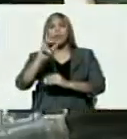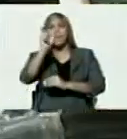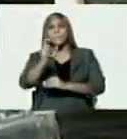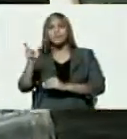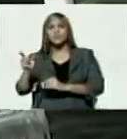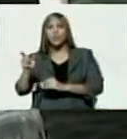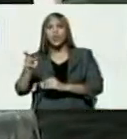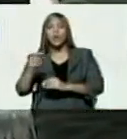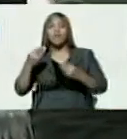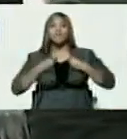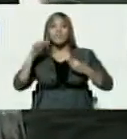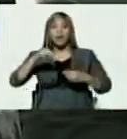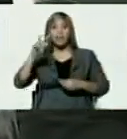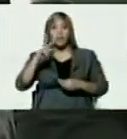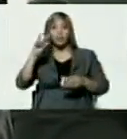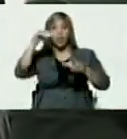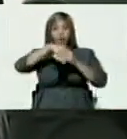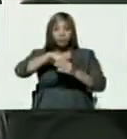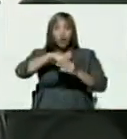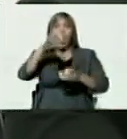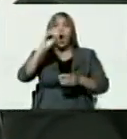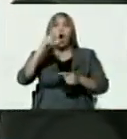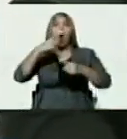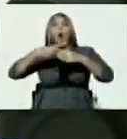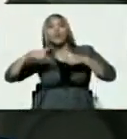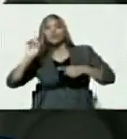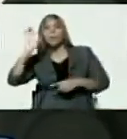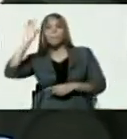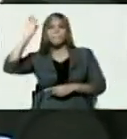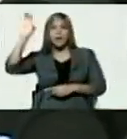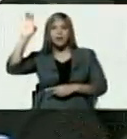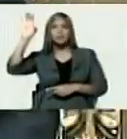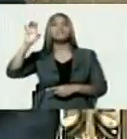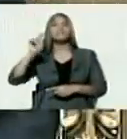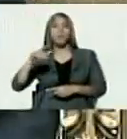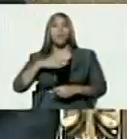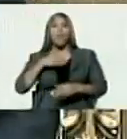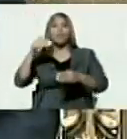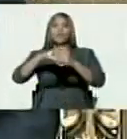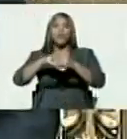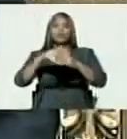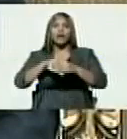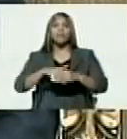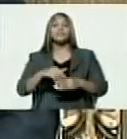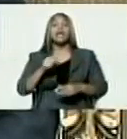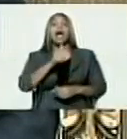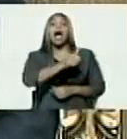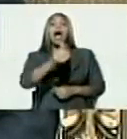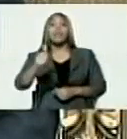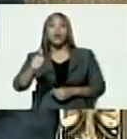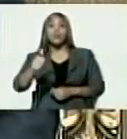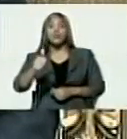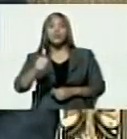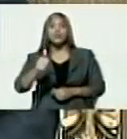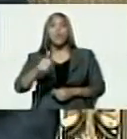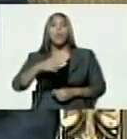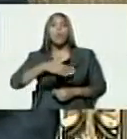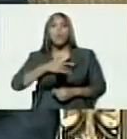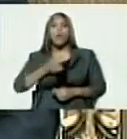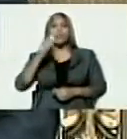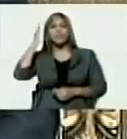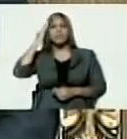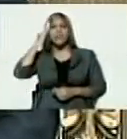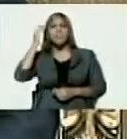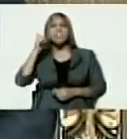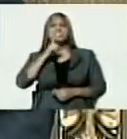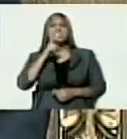Eso es necesario. Eso va a dar seguridad para que cada uno sepamos quiénes somos y quiénes no somos, y